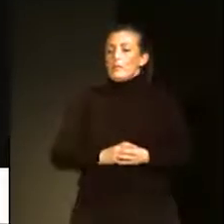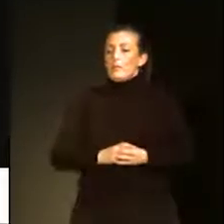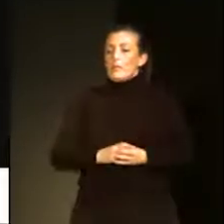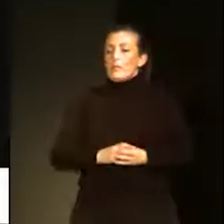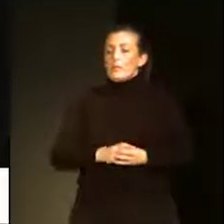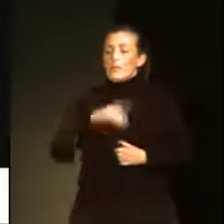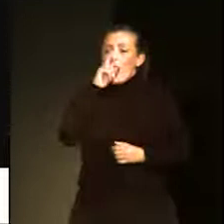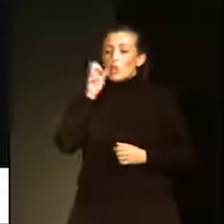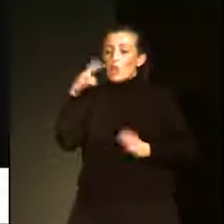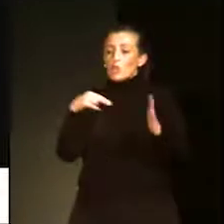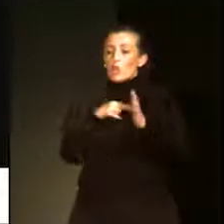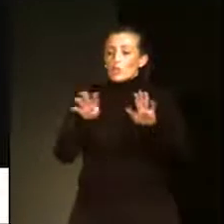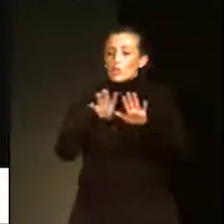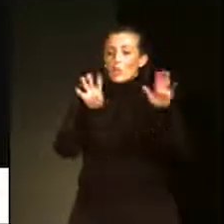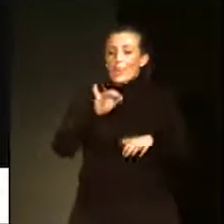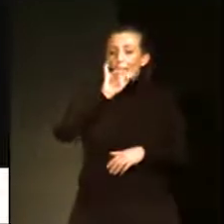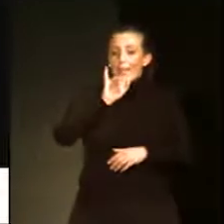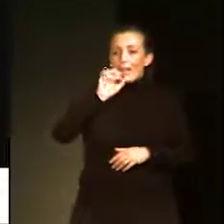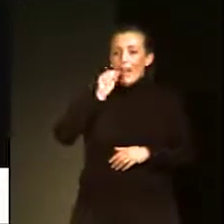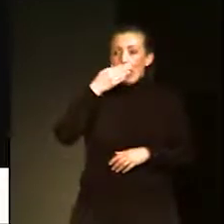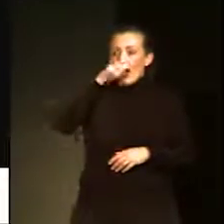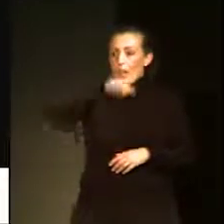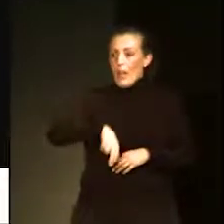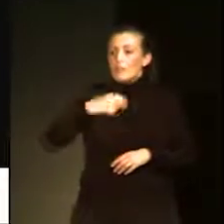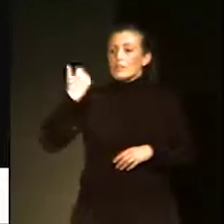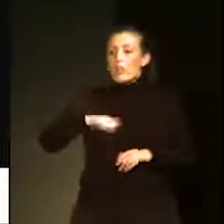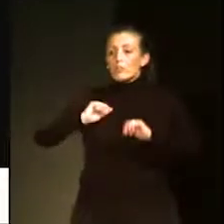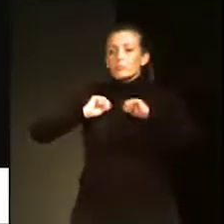el 2009, el INAEM ha pilotado este proyecto,